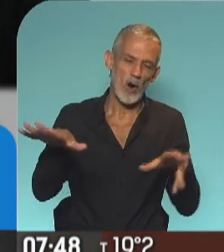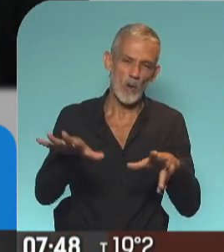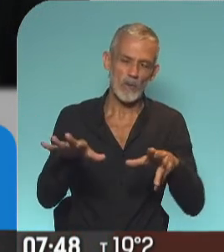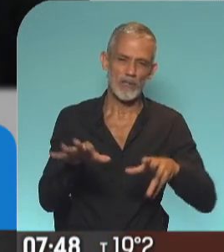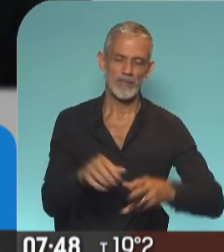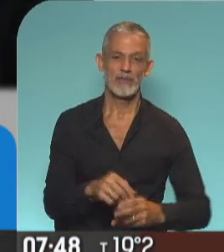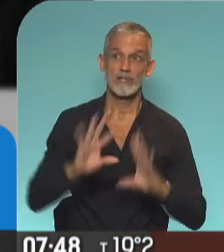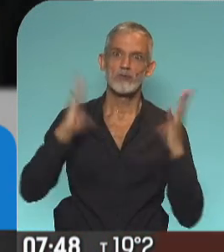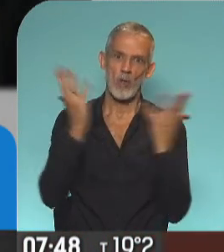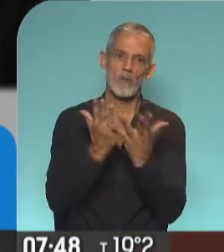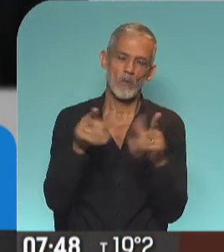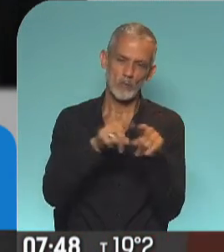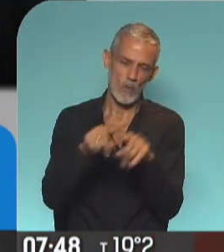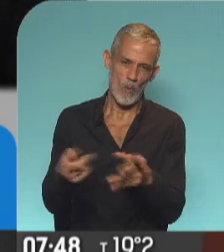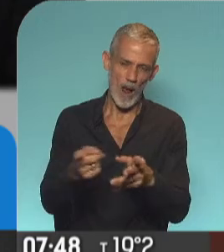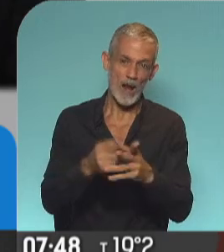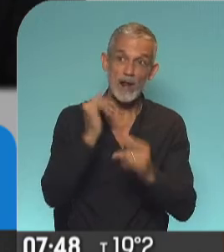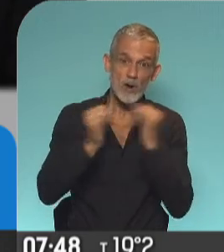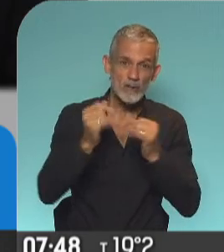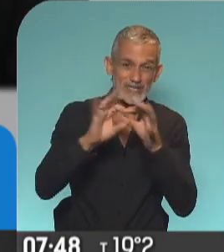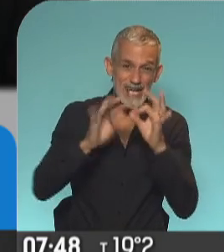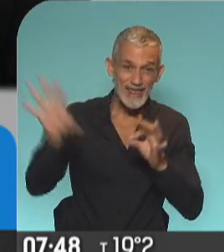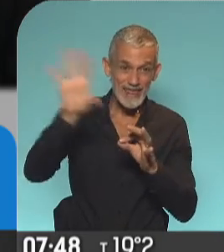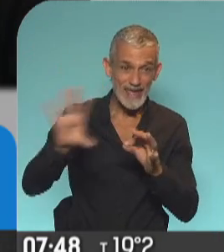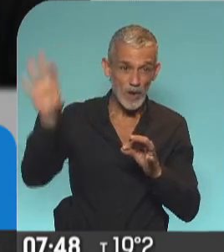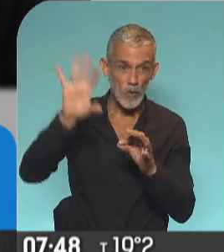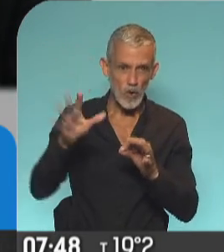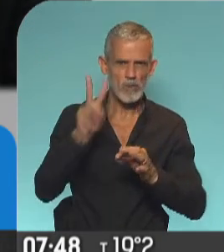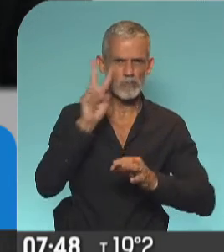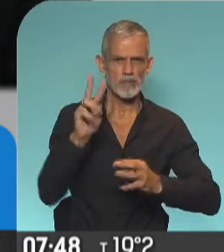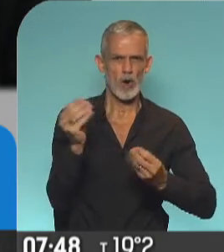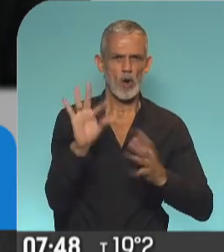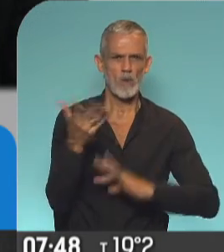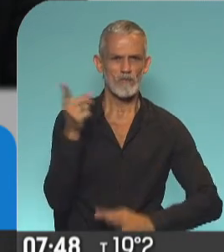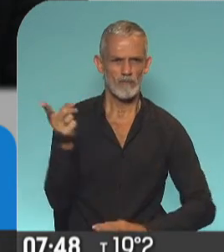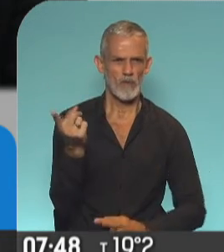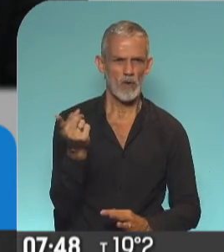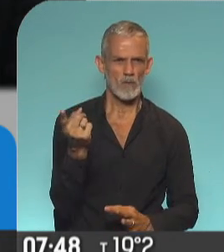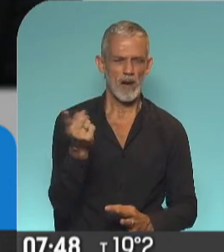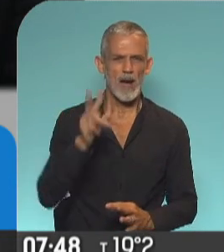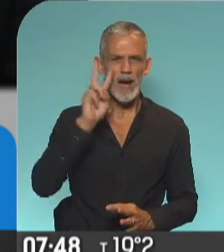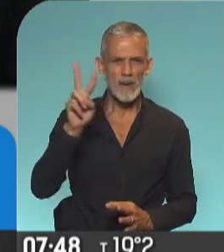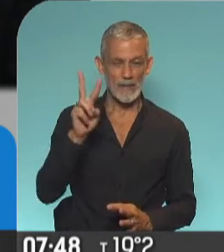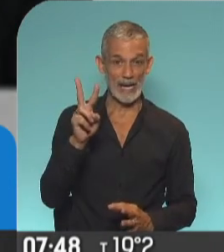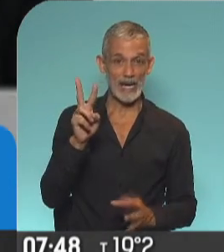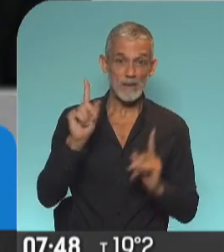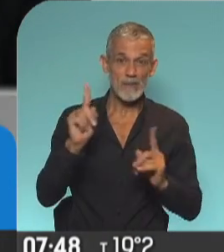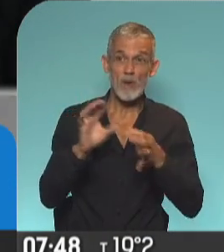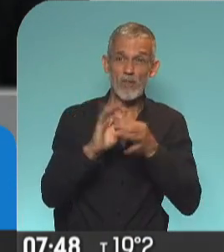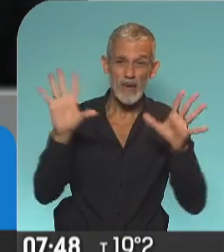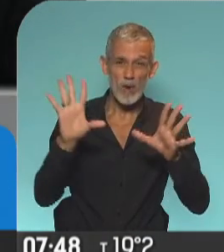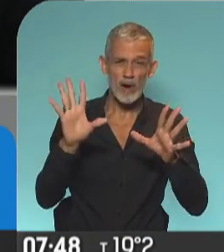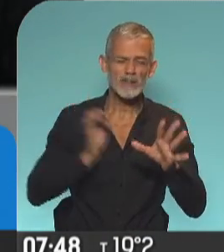está viviendo el mundo. Uno vive las noticias de Europa y ve cómo las democracias